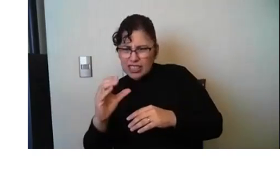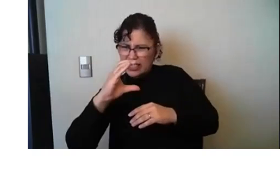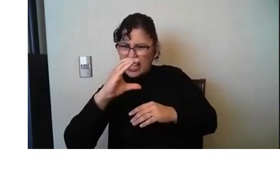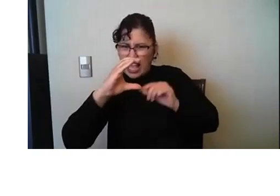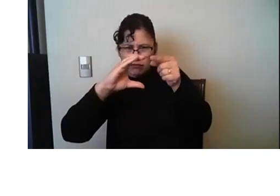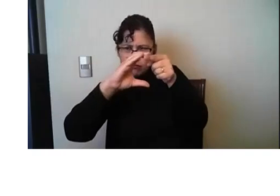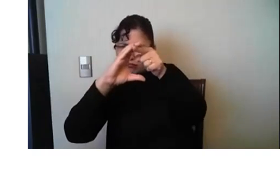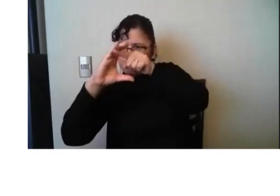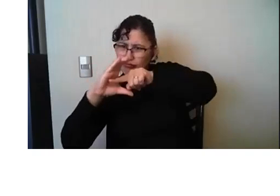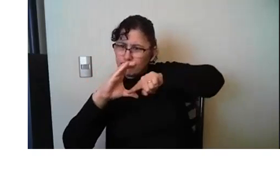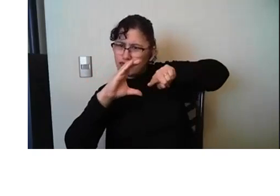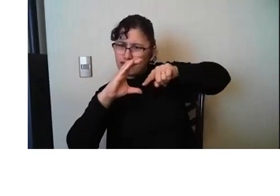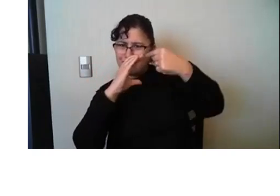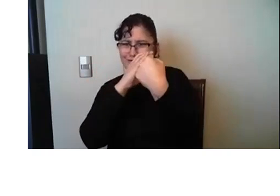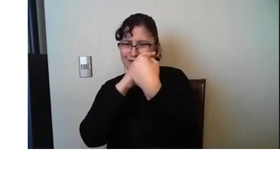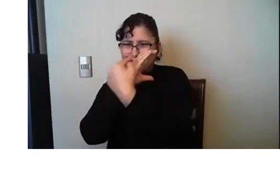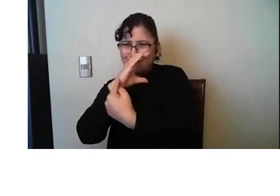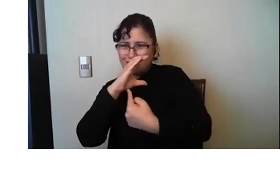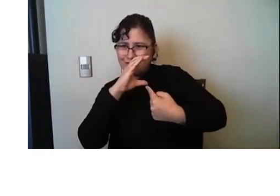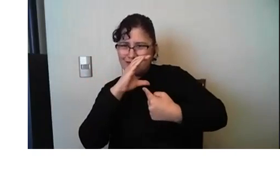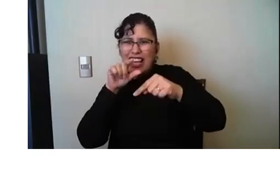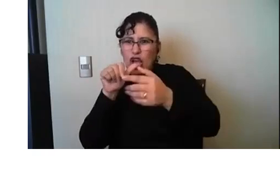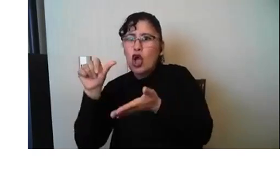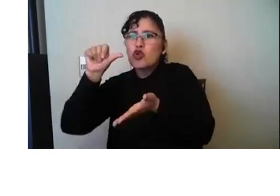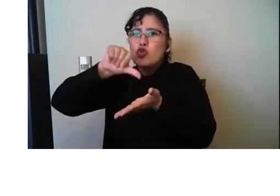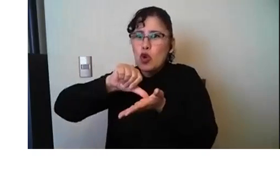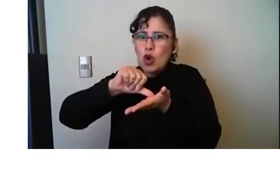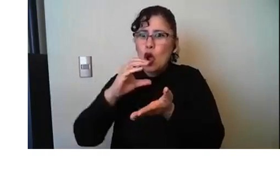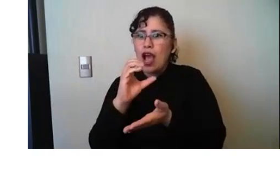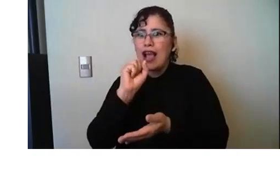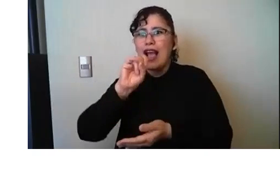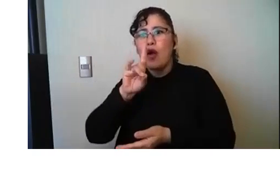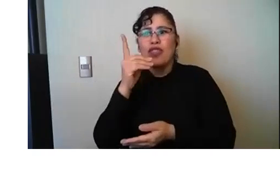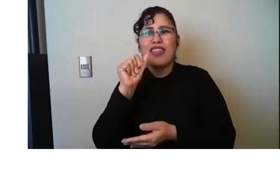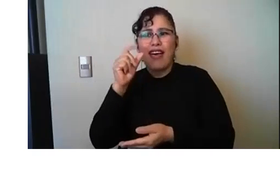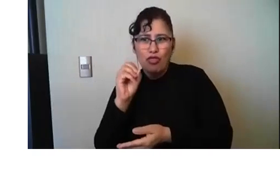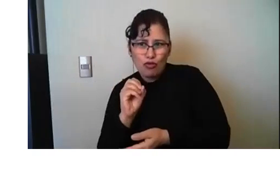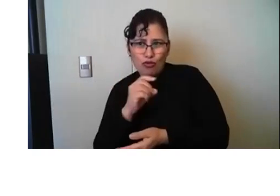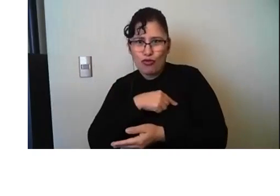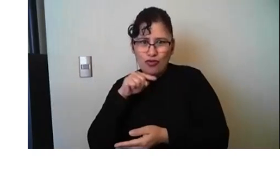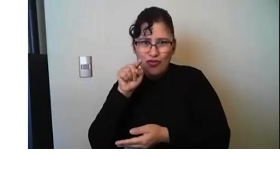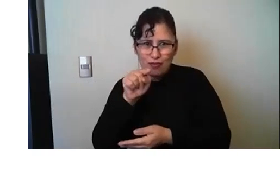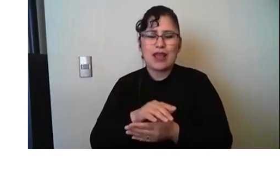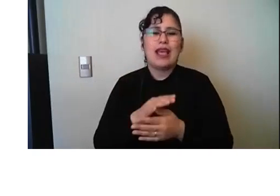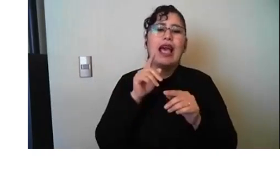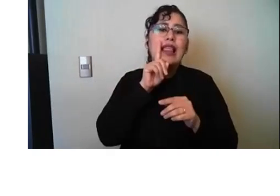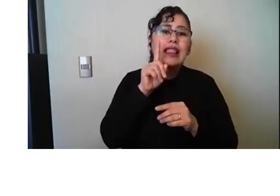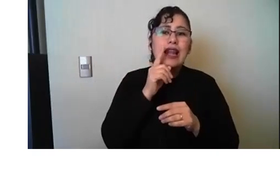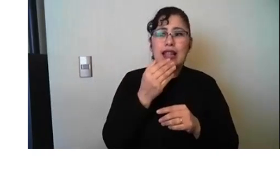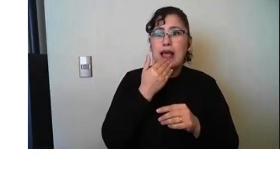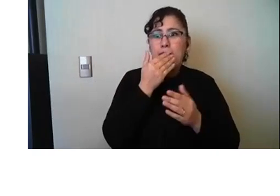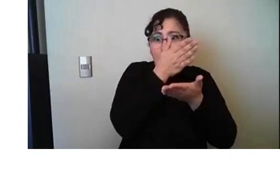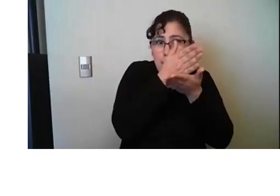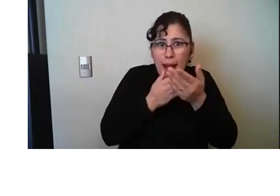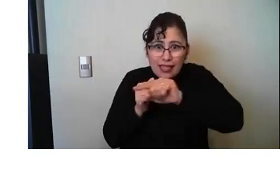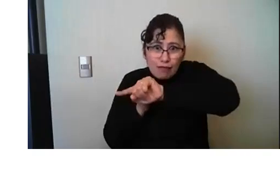Todo esto es un núcleo que se llama núcleo caudado, y que tiene una porción